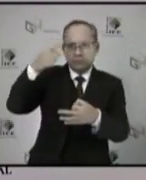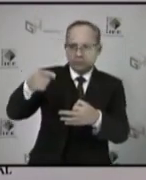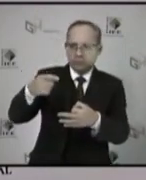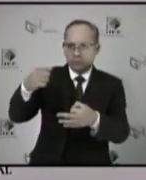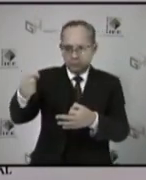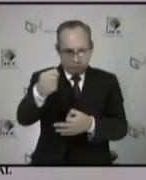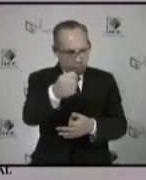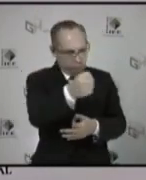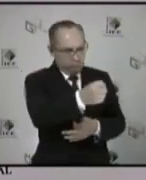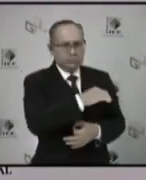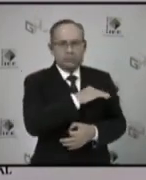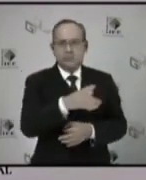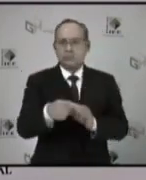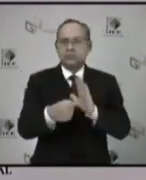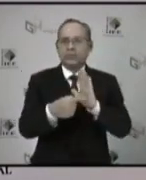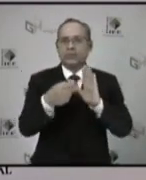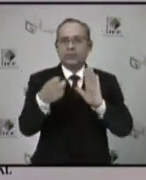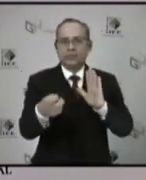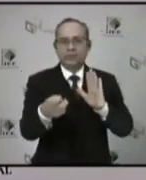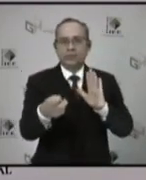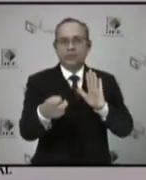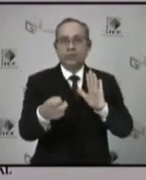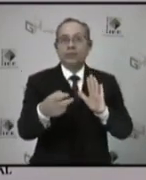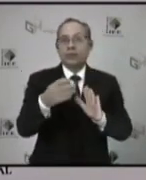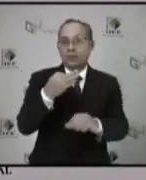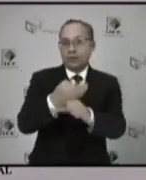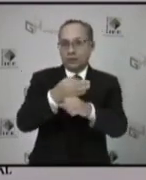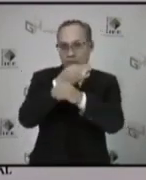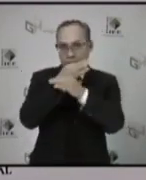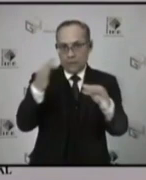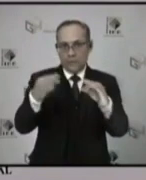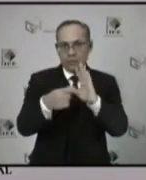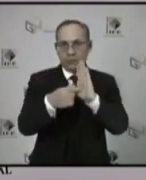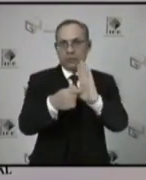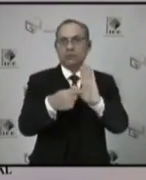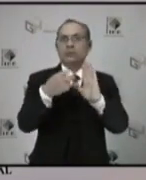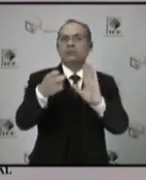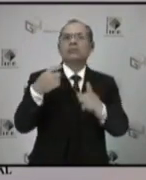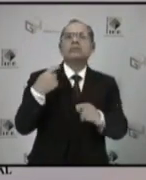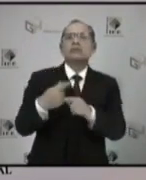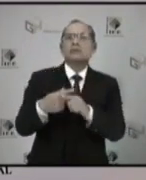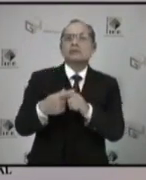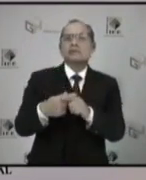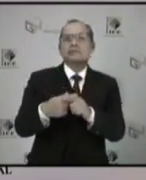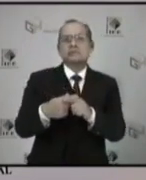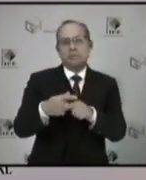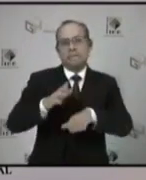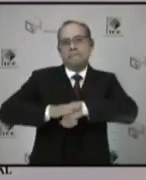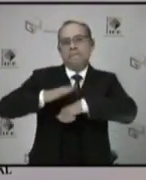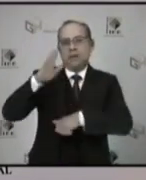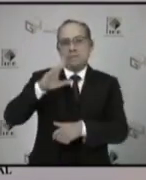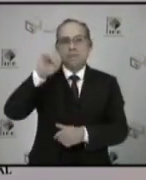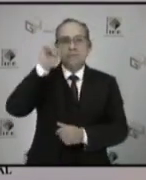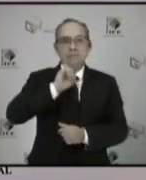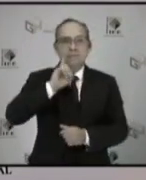Y anuncio que la mayor parte de mi gabinete serán mujeres.